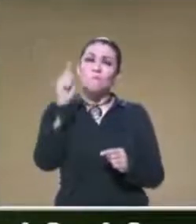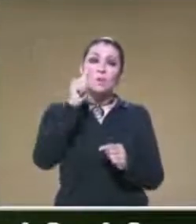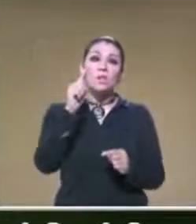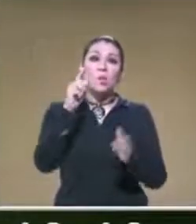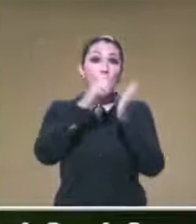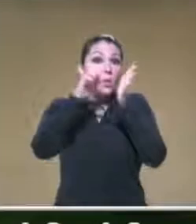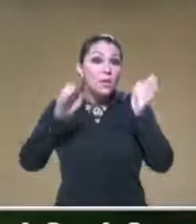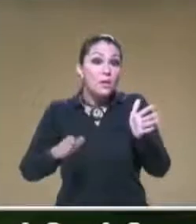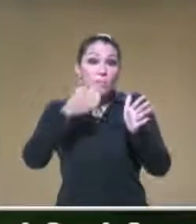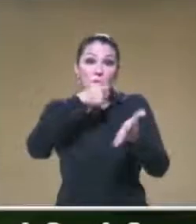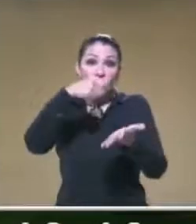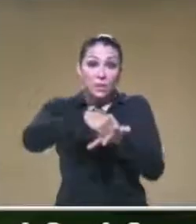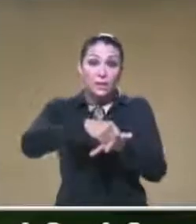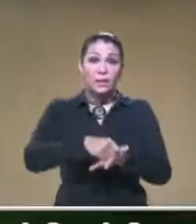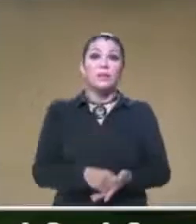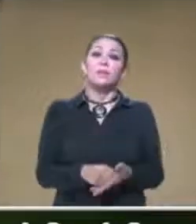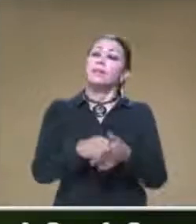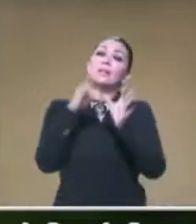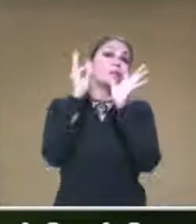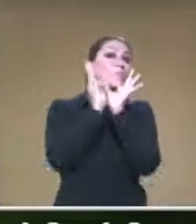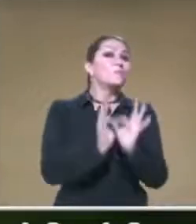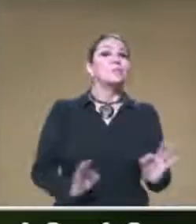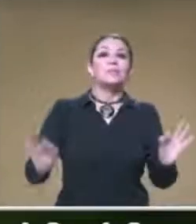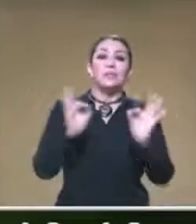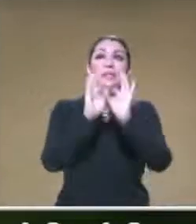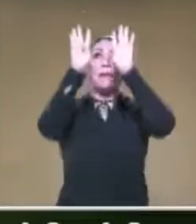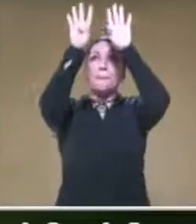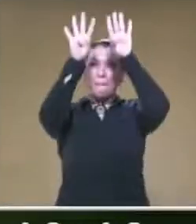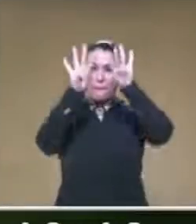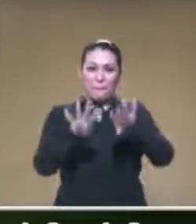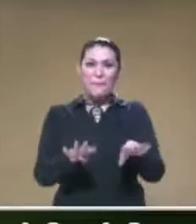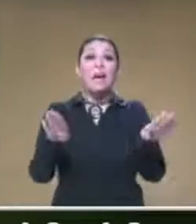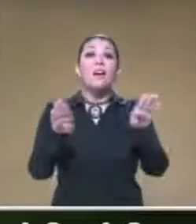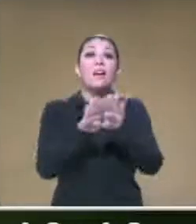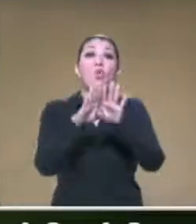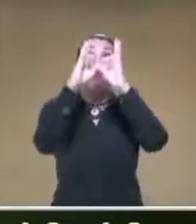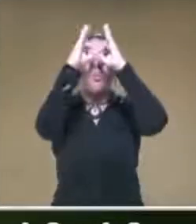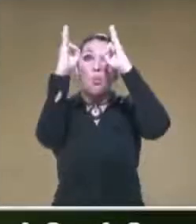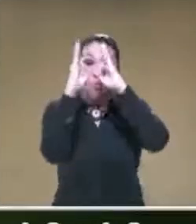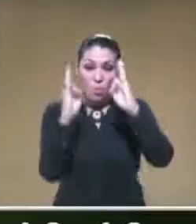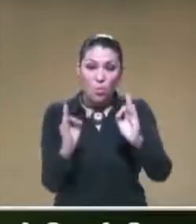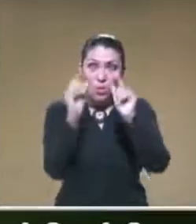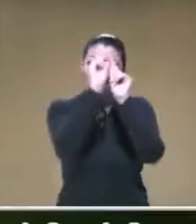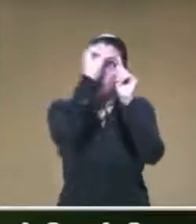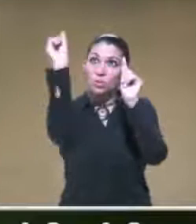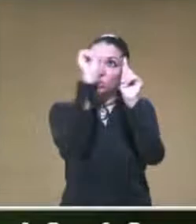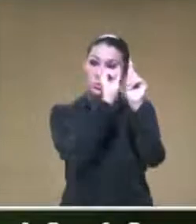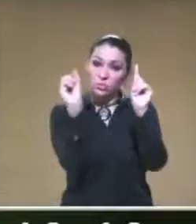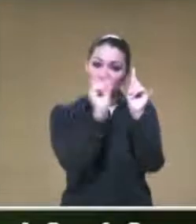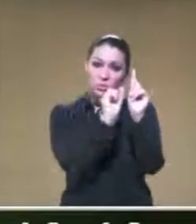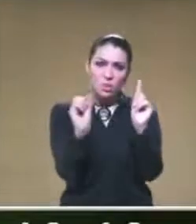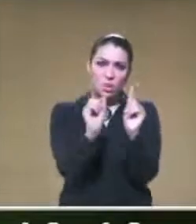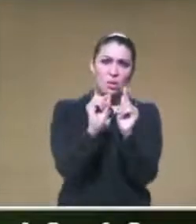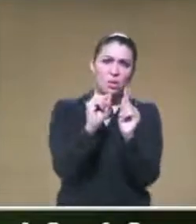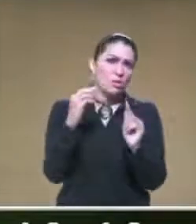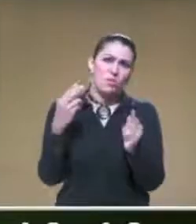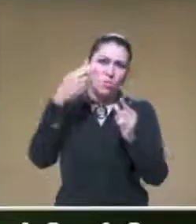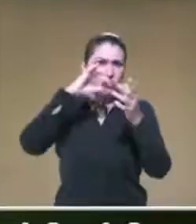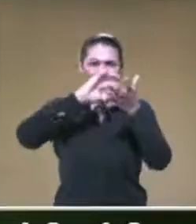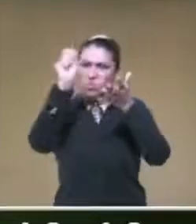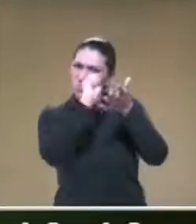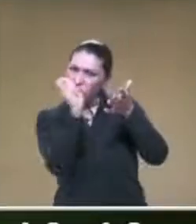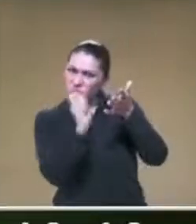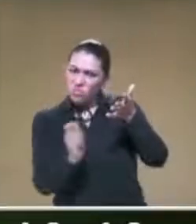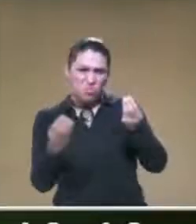que distingas la letra, lo único que quiero es que veas el formato. No requieres más de 3 párrafos para una carta formal, porque en ellos